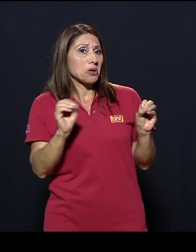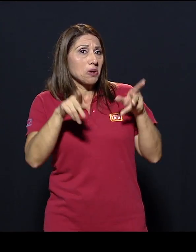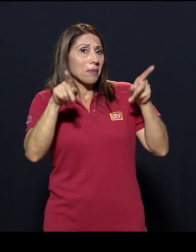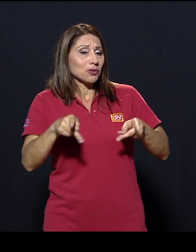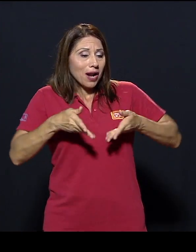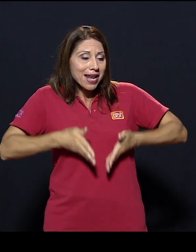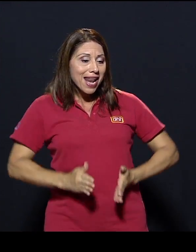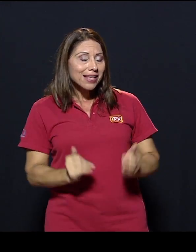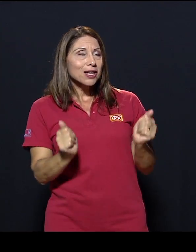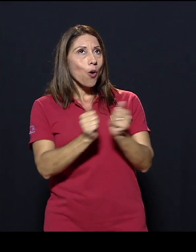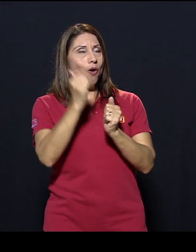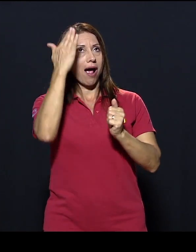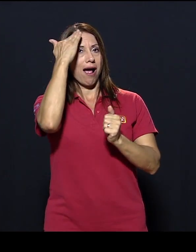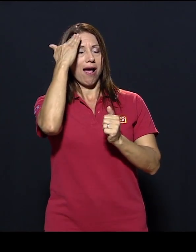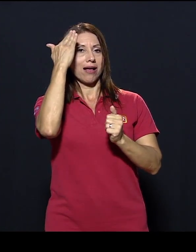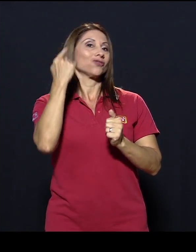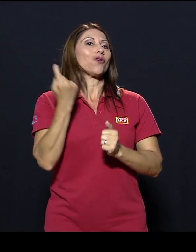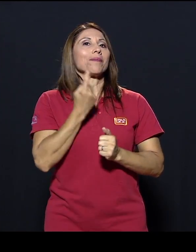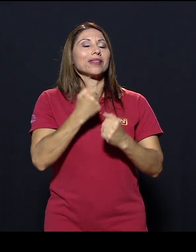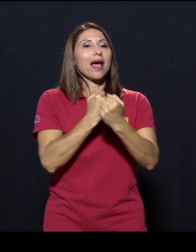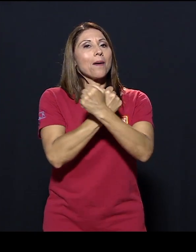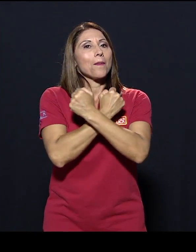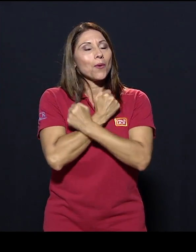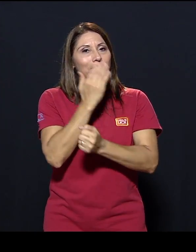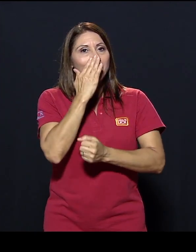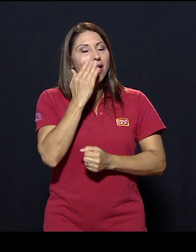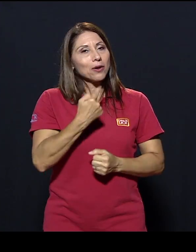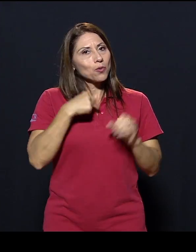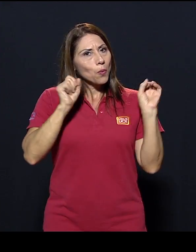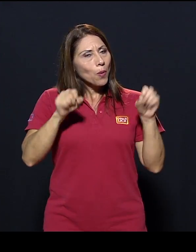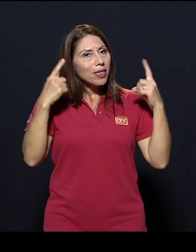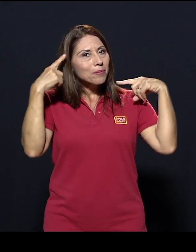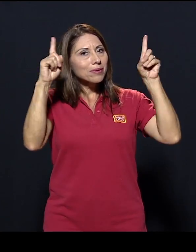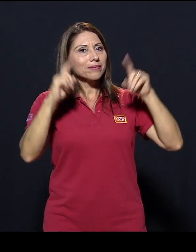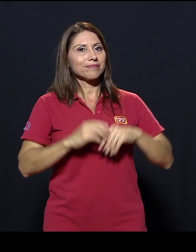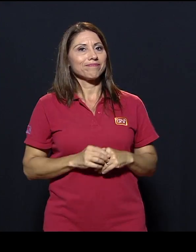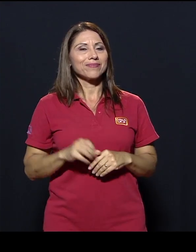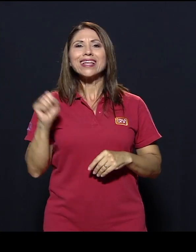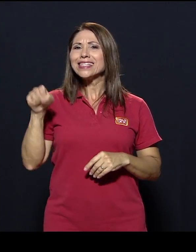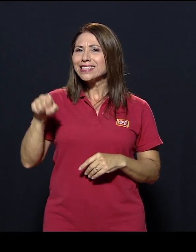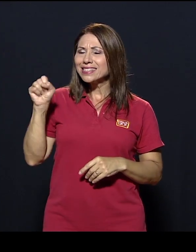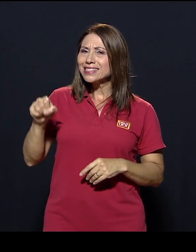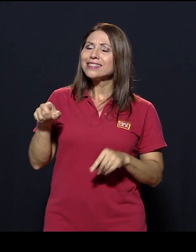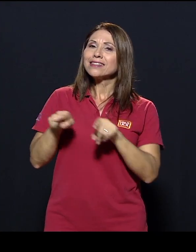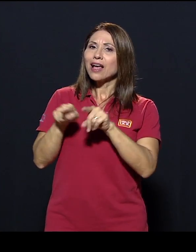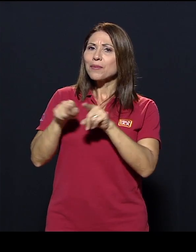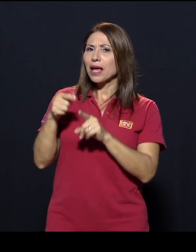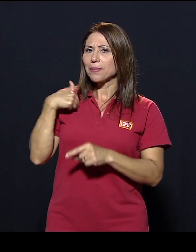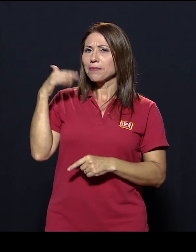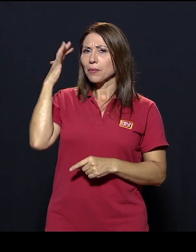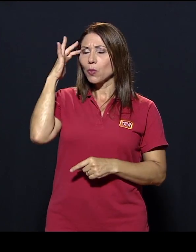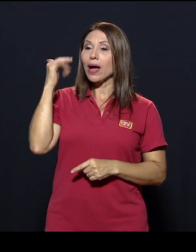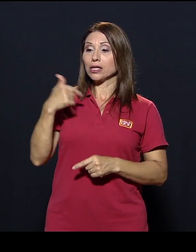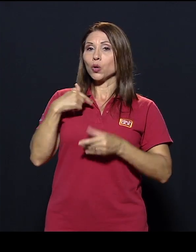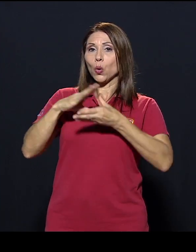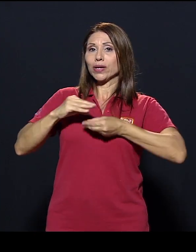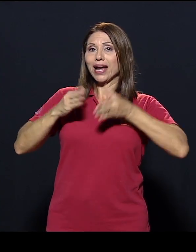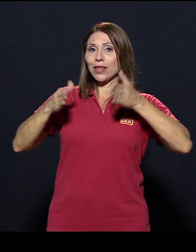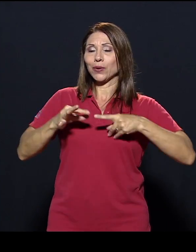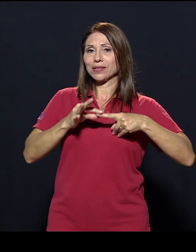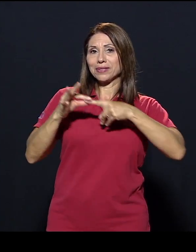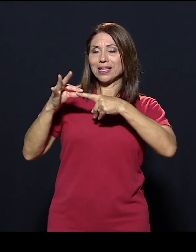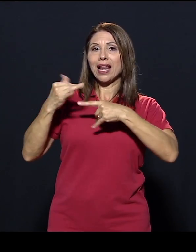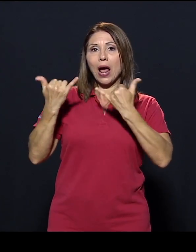nace aprendido, solo el amor de madre es lo que lo lleva a uno a ser, ¿verdad?, a ser madre de verdad. Sí, y además a mí me preocupa y comentaba que